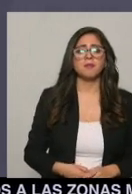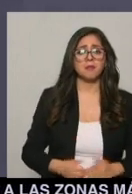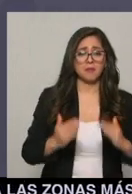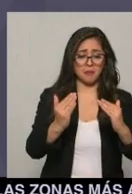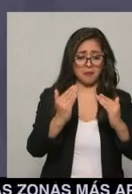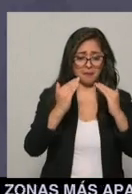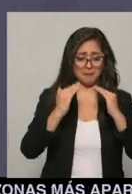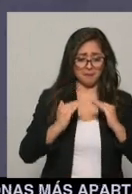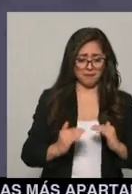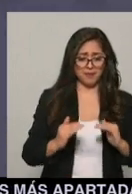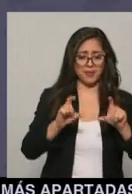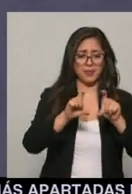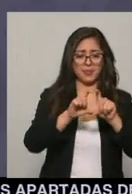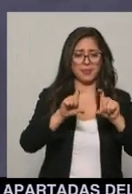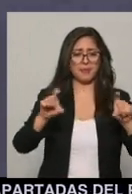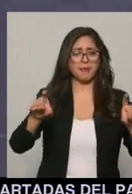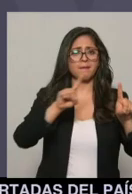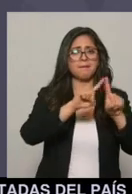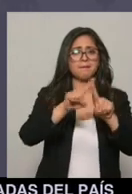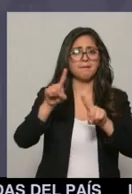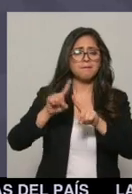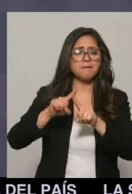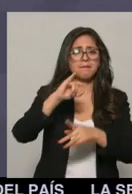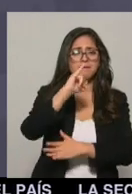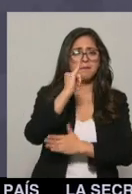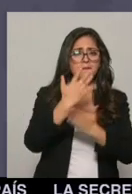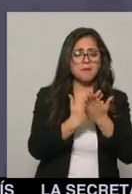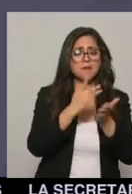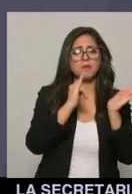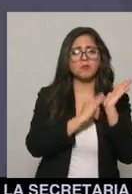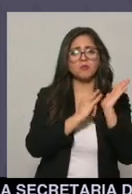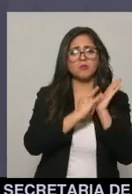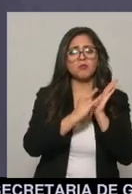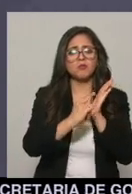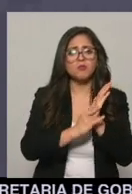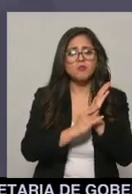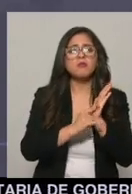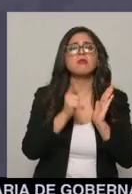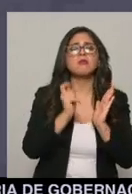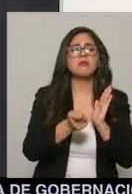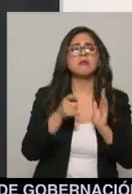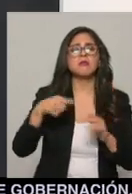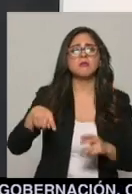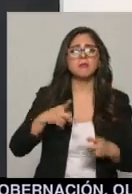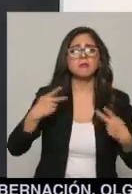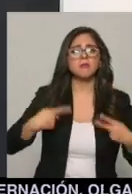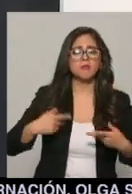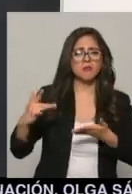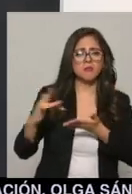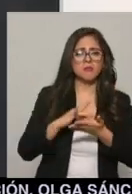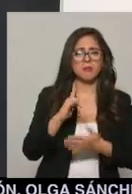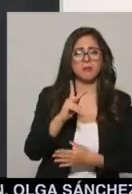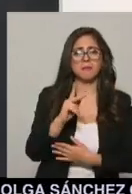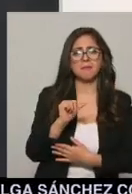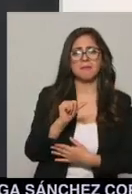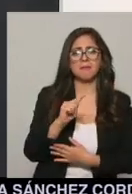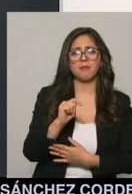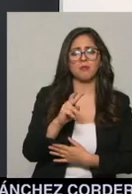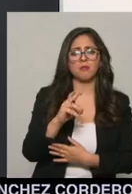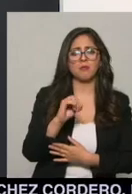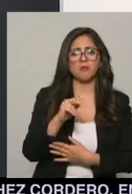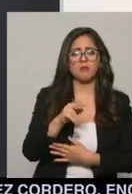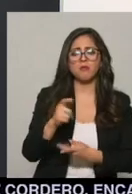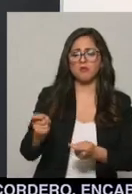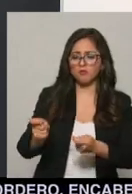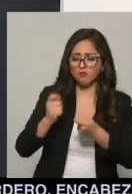una fila de sellos que son nuestros patrocinadores, que nos apoyan en especie,